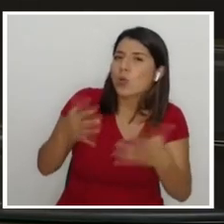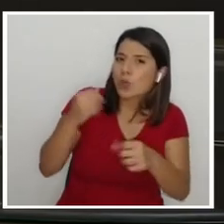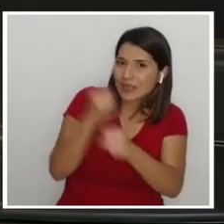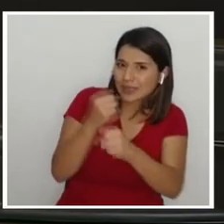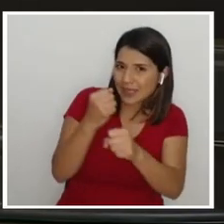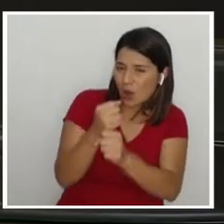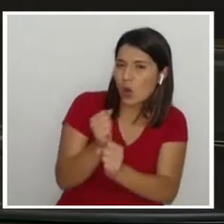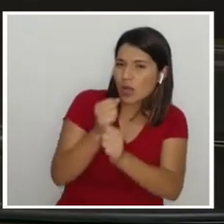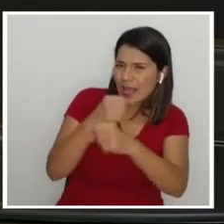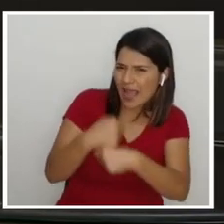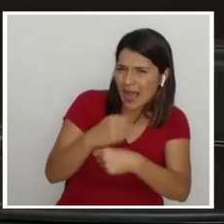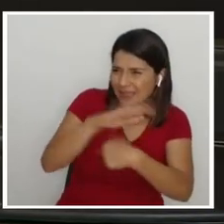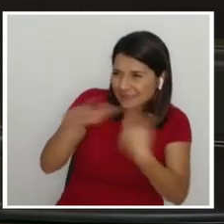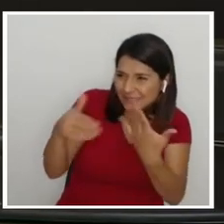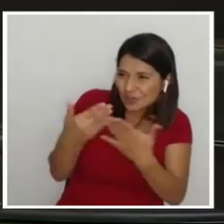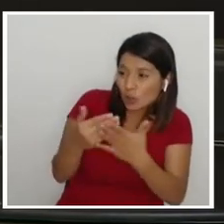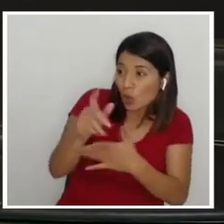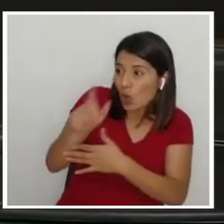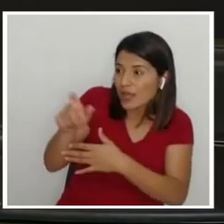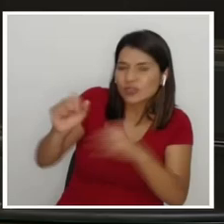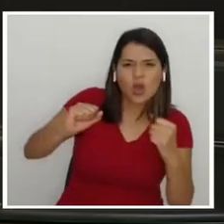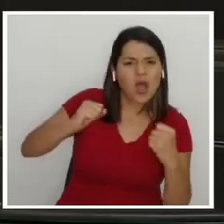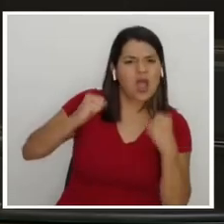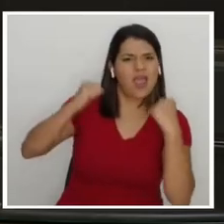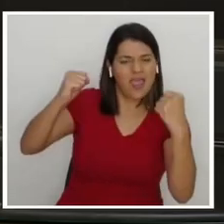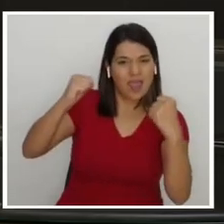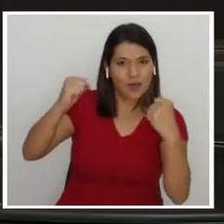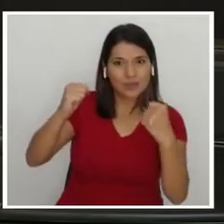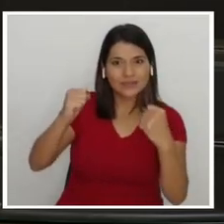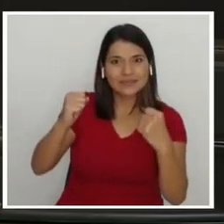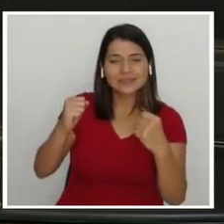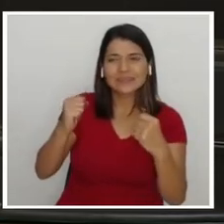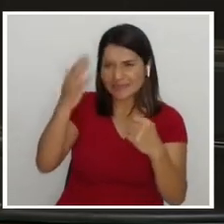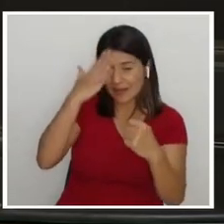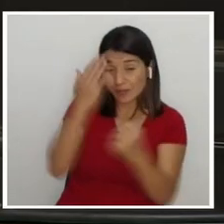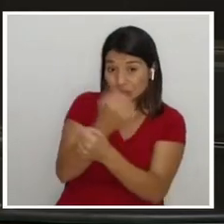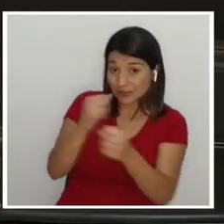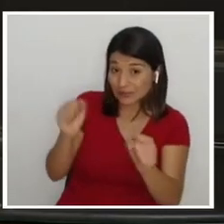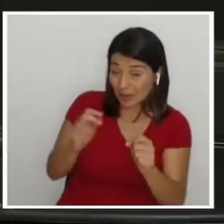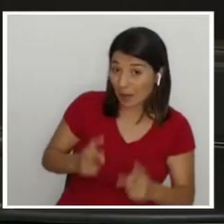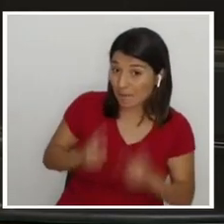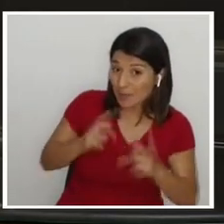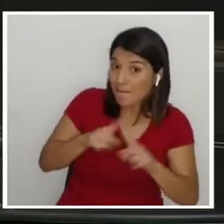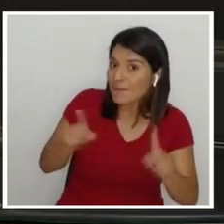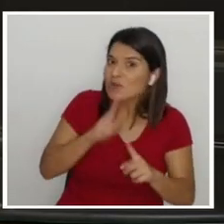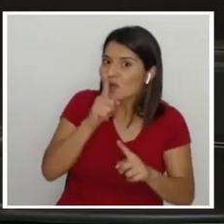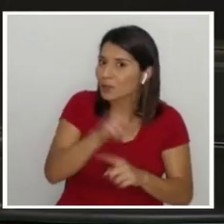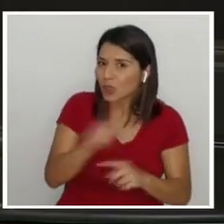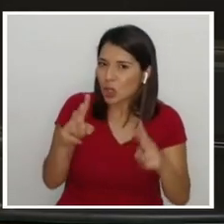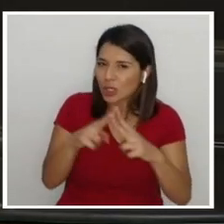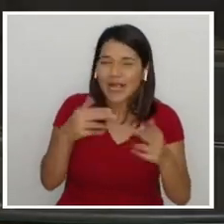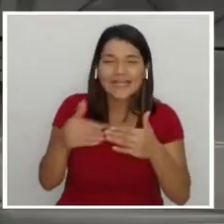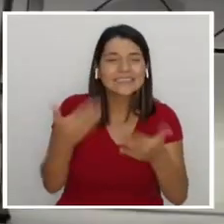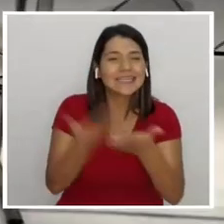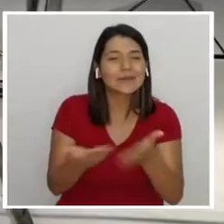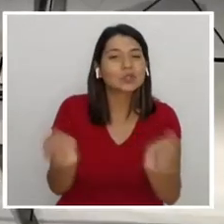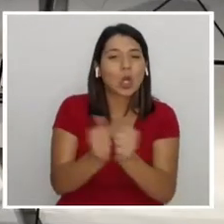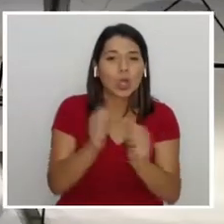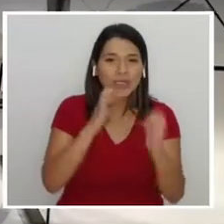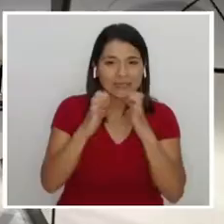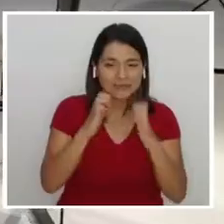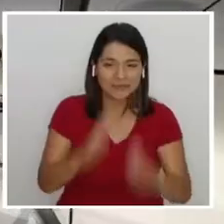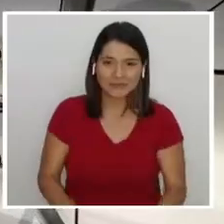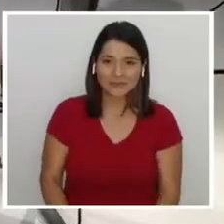héroes anónimos que sabemos que salvan vidas, pero que realmente no conocemos? Ya casi volvemos con esta entrevista.